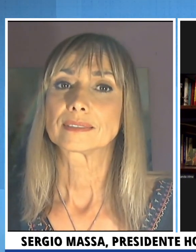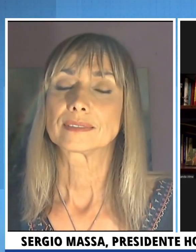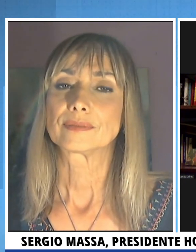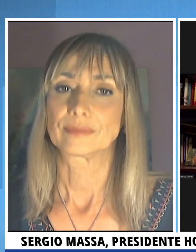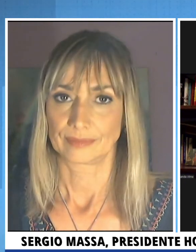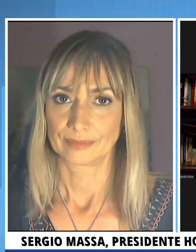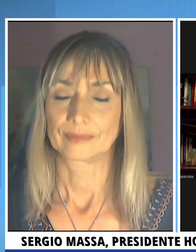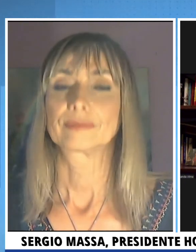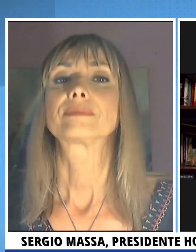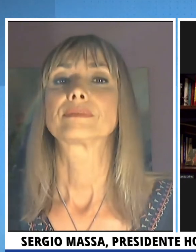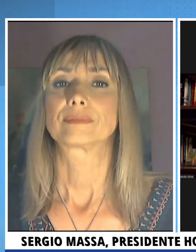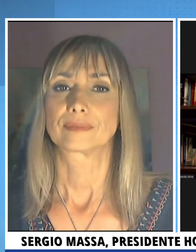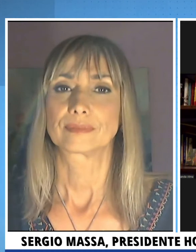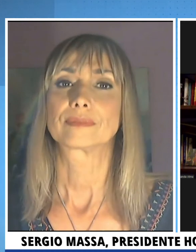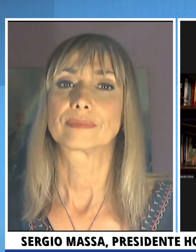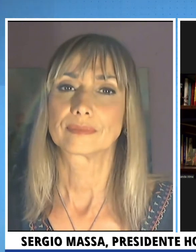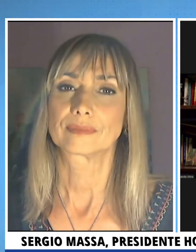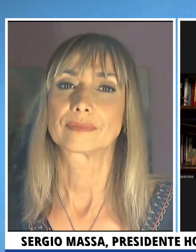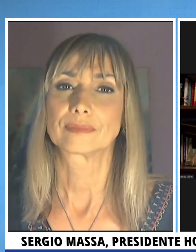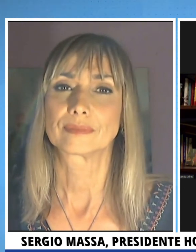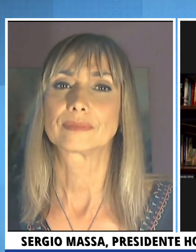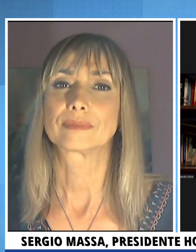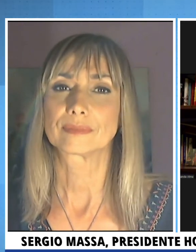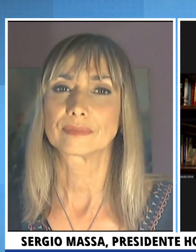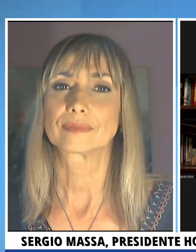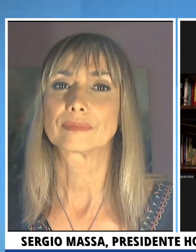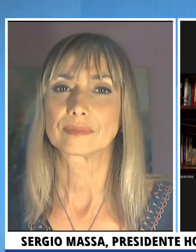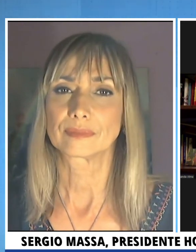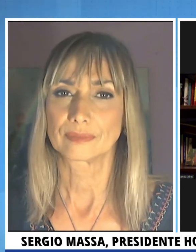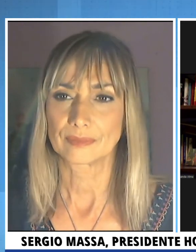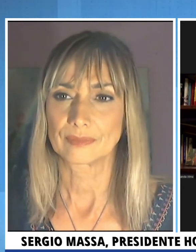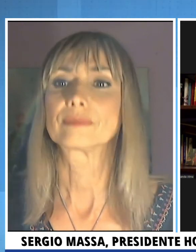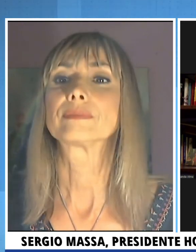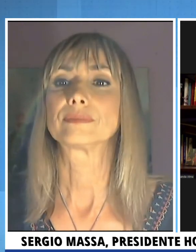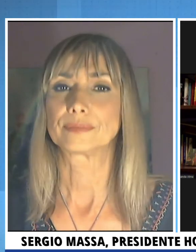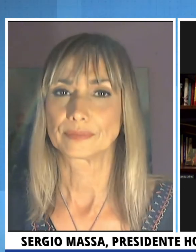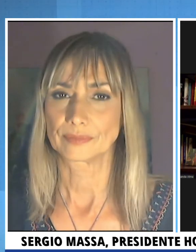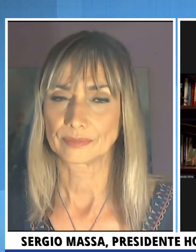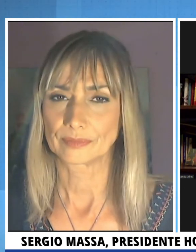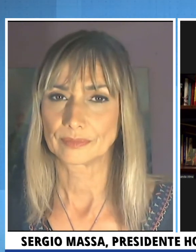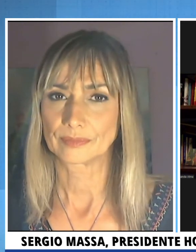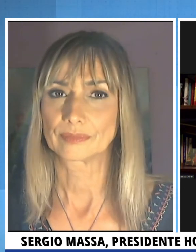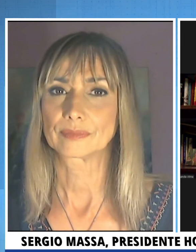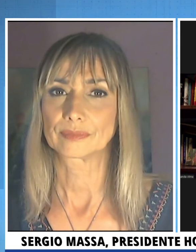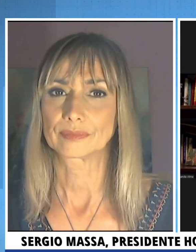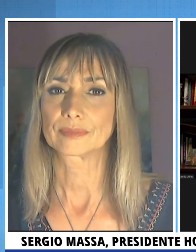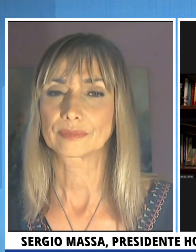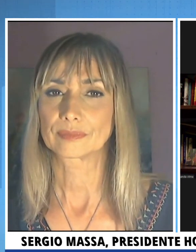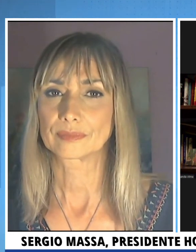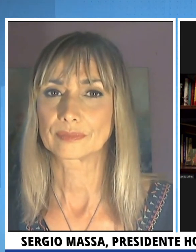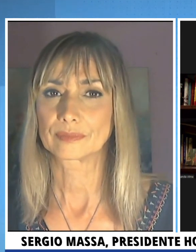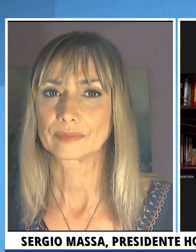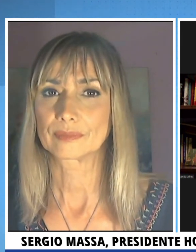Penal, ¿no? Y entonces se establece una pena que va de 2 a 5 años, de prisión, por supuesto, cuando